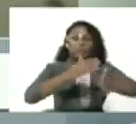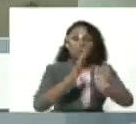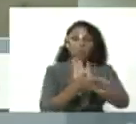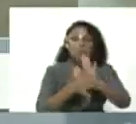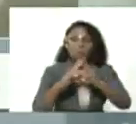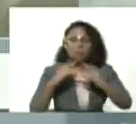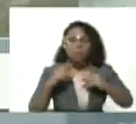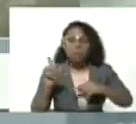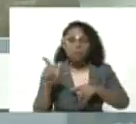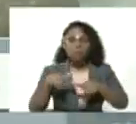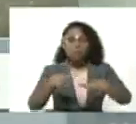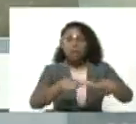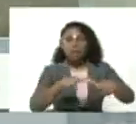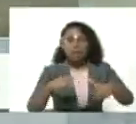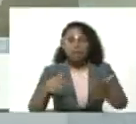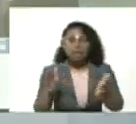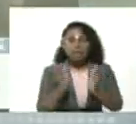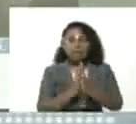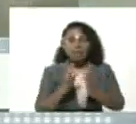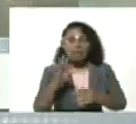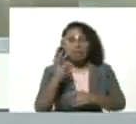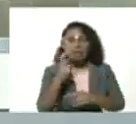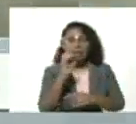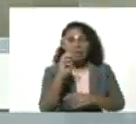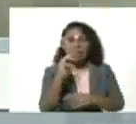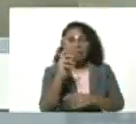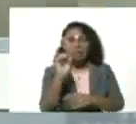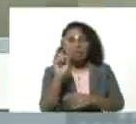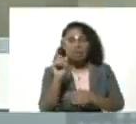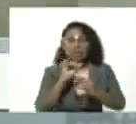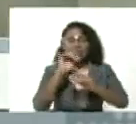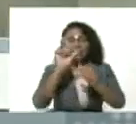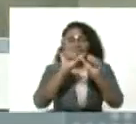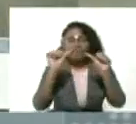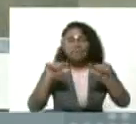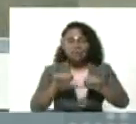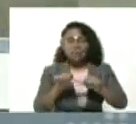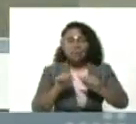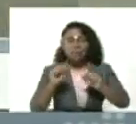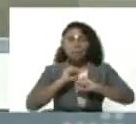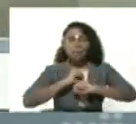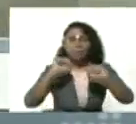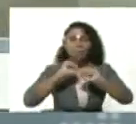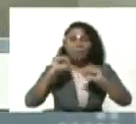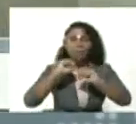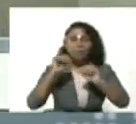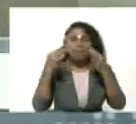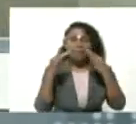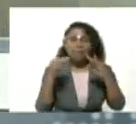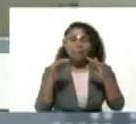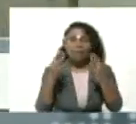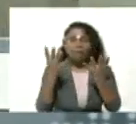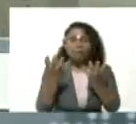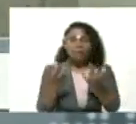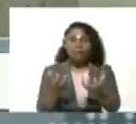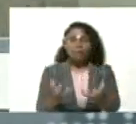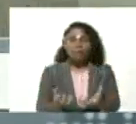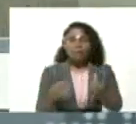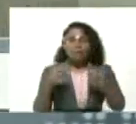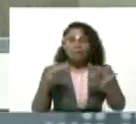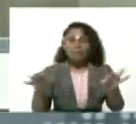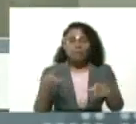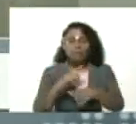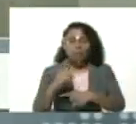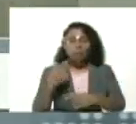en la ciudad de San Fernando, por los sistemas de bombeo y por el drenaje natural. Todavía nosotros tenemos